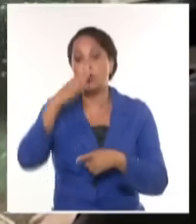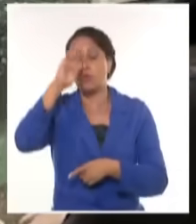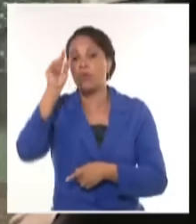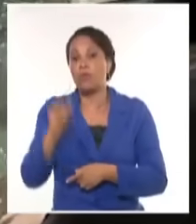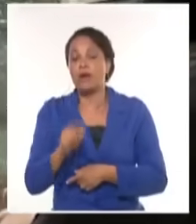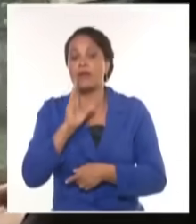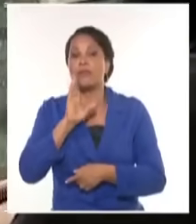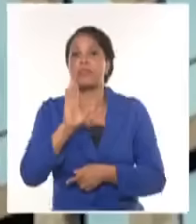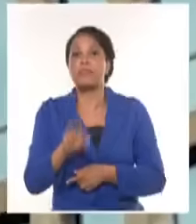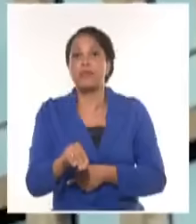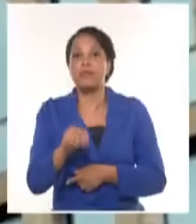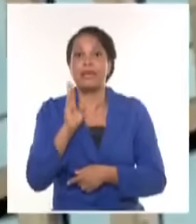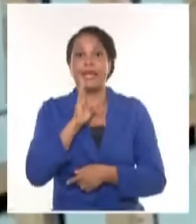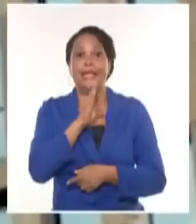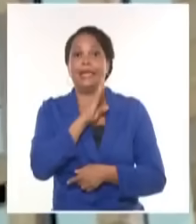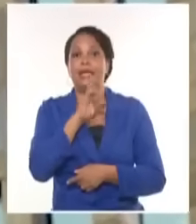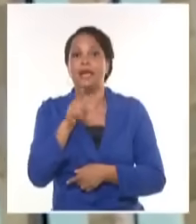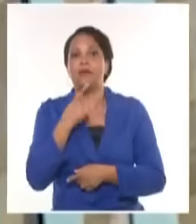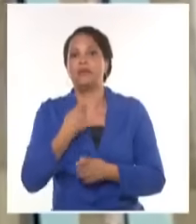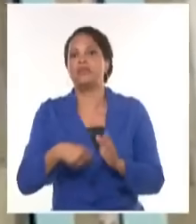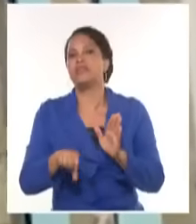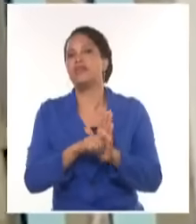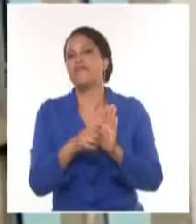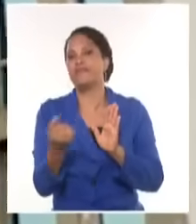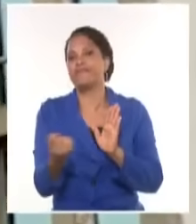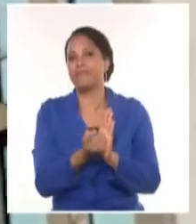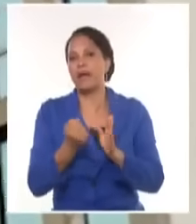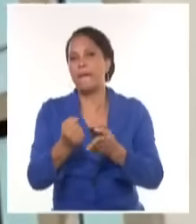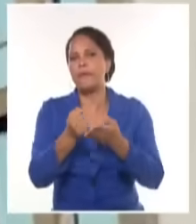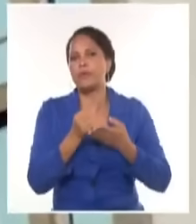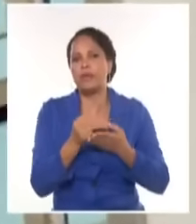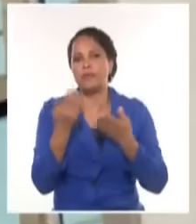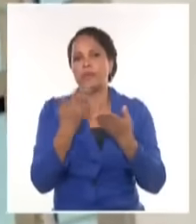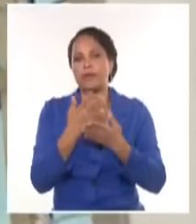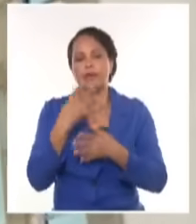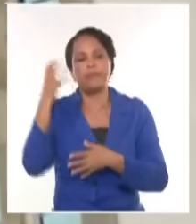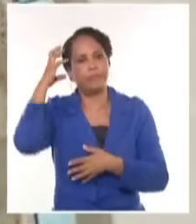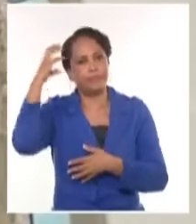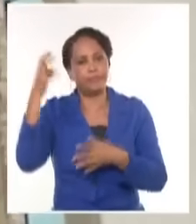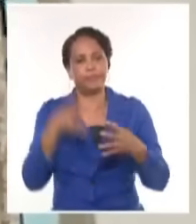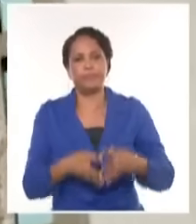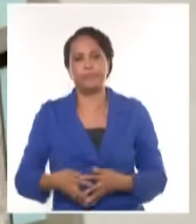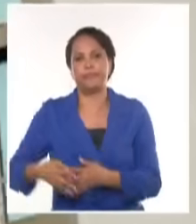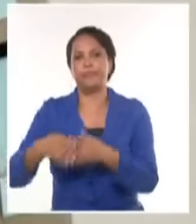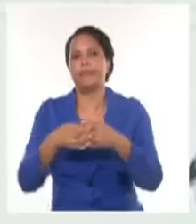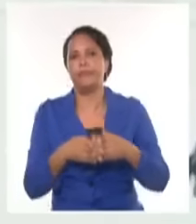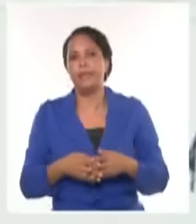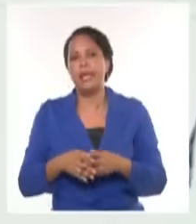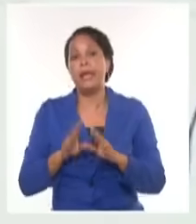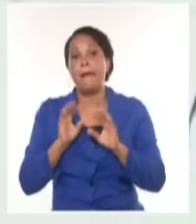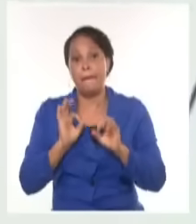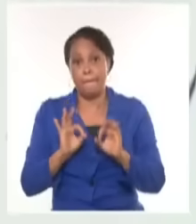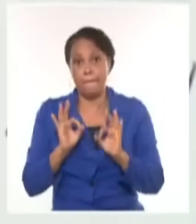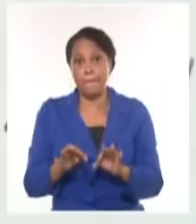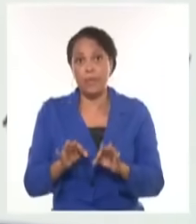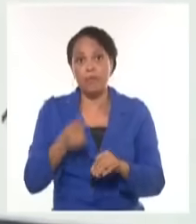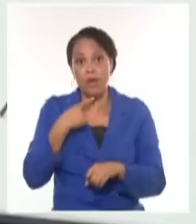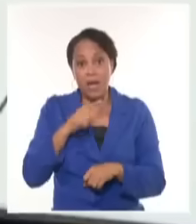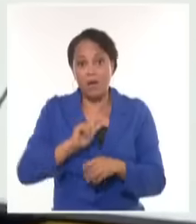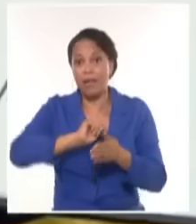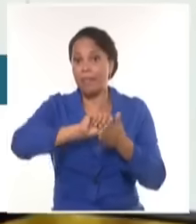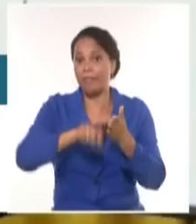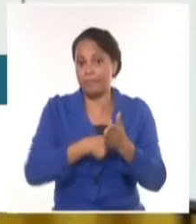desfachatez es certificada y apoyada por su gobierno, el mismo que ahora, tras la firma